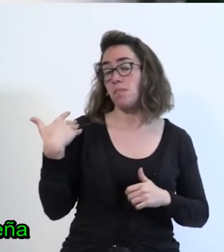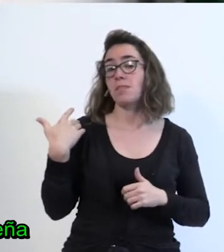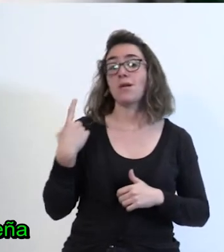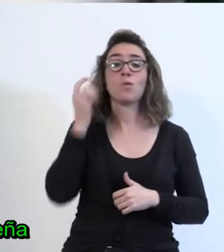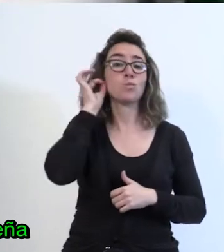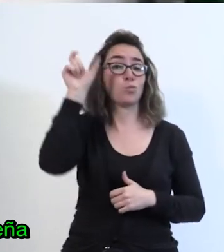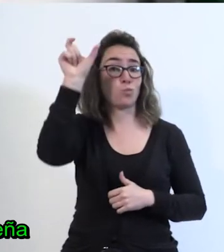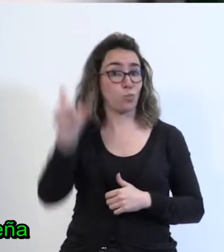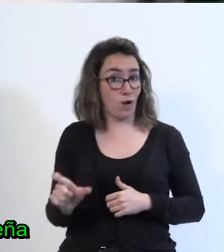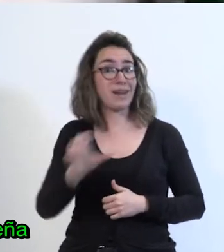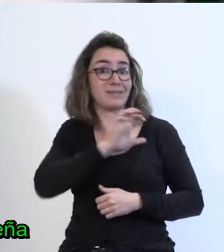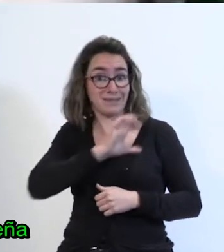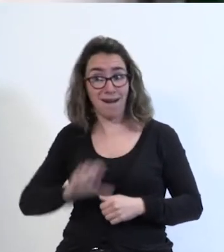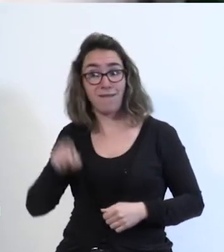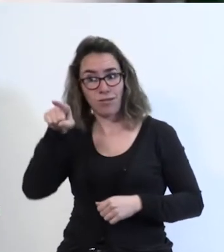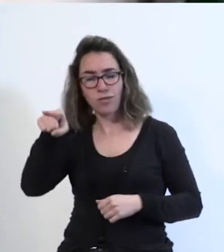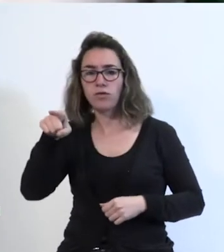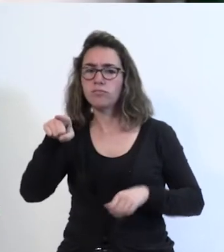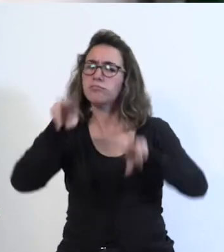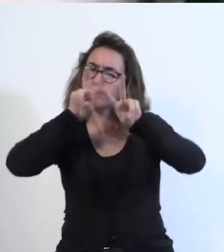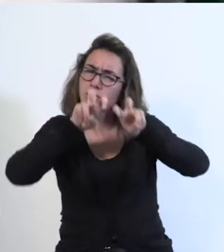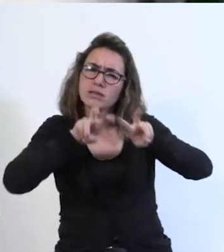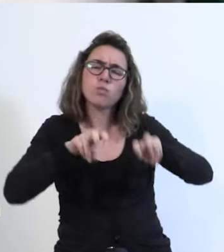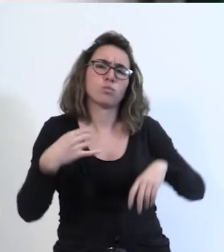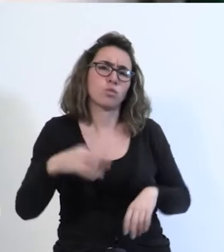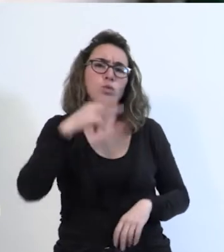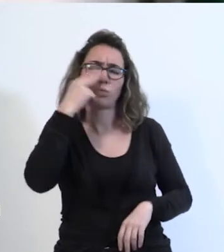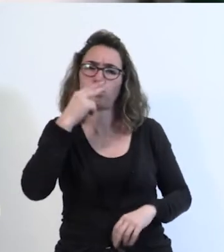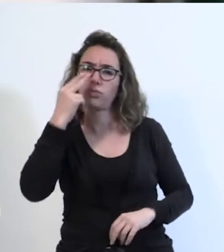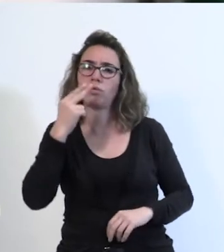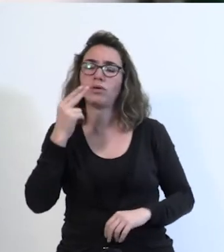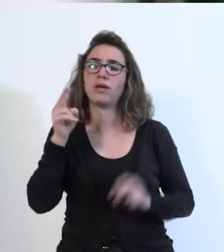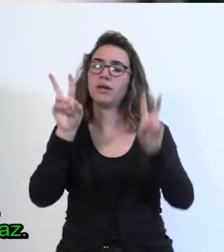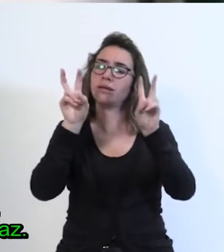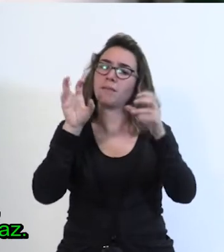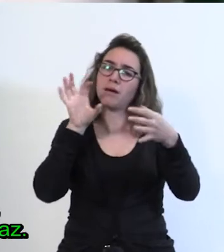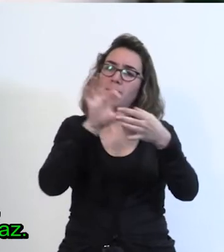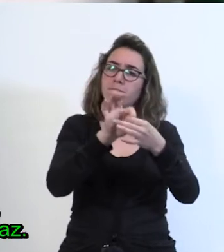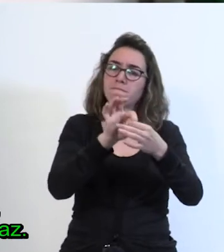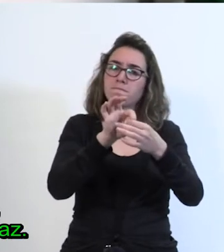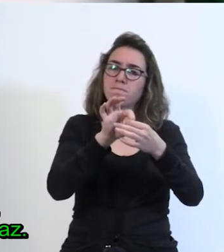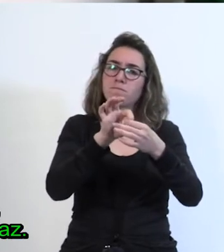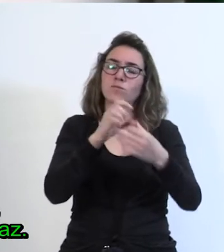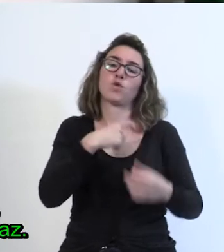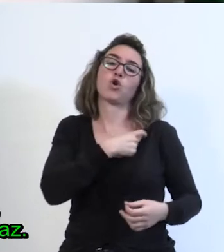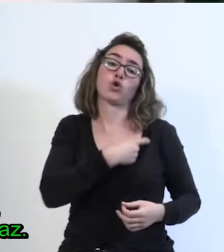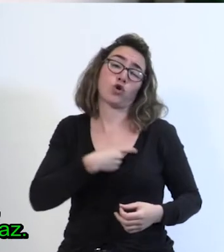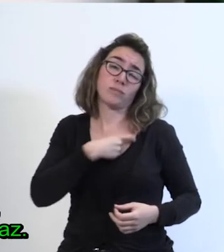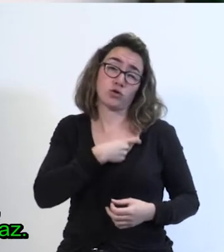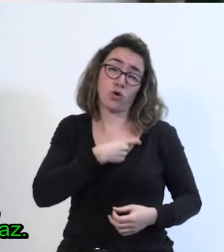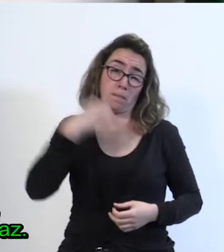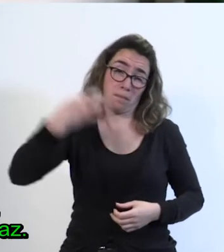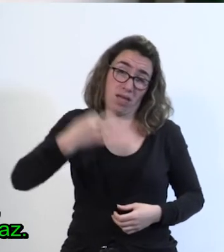recientemente hay una salvadoreña que ha hecho una investigación muy interesante sobre la Comisión